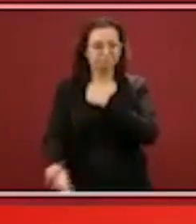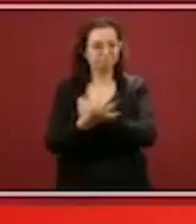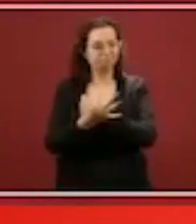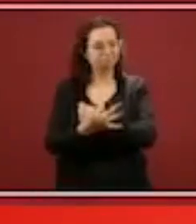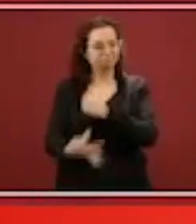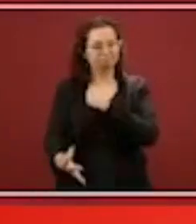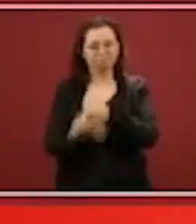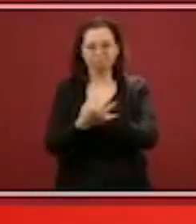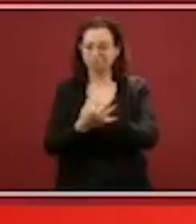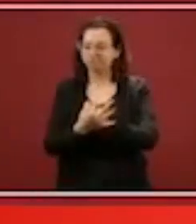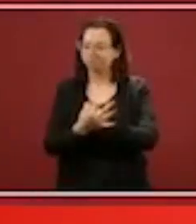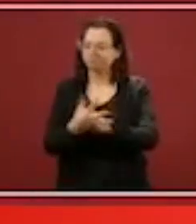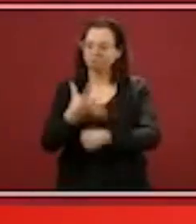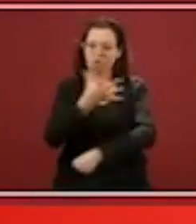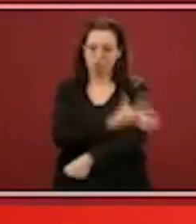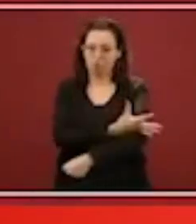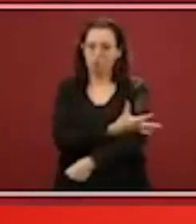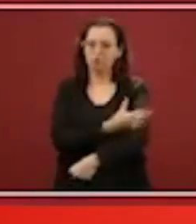Eso es lo que protege.